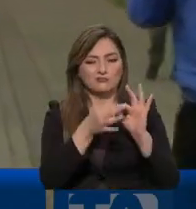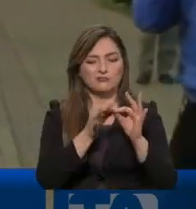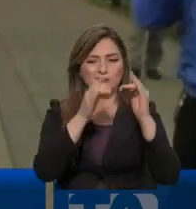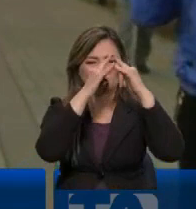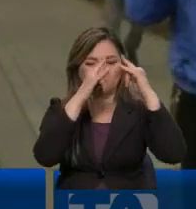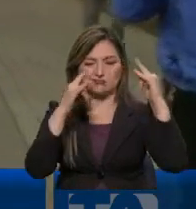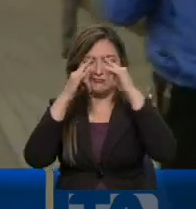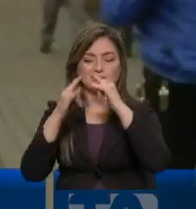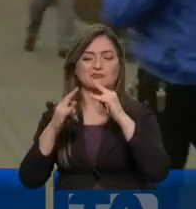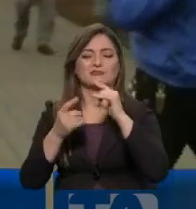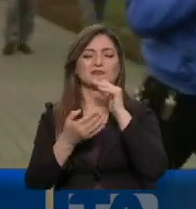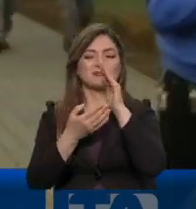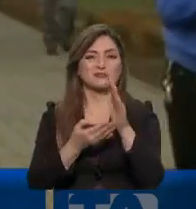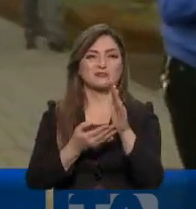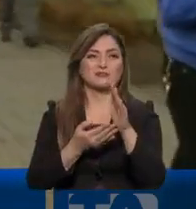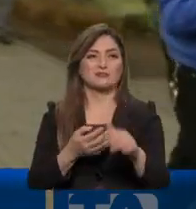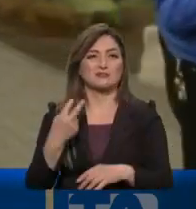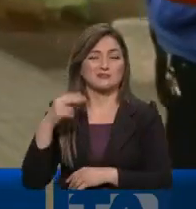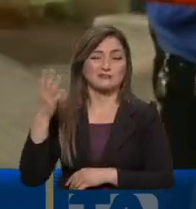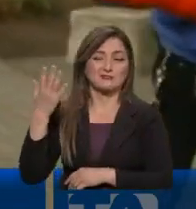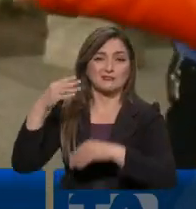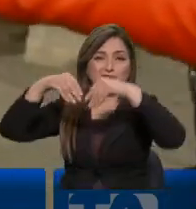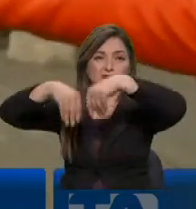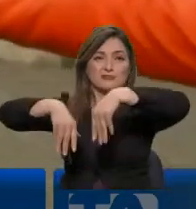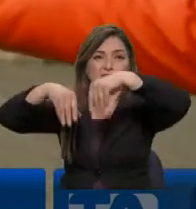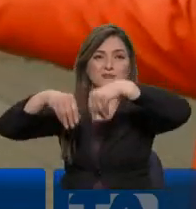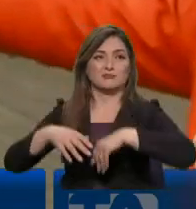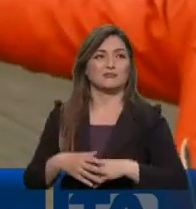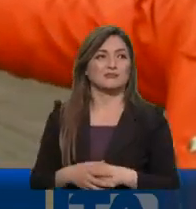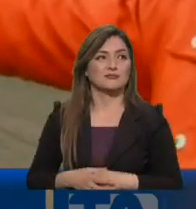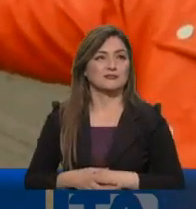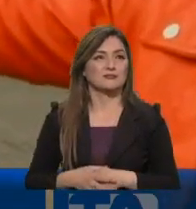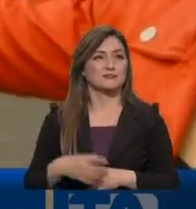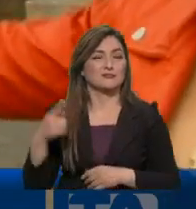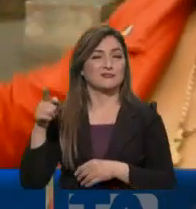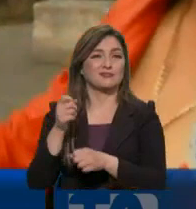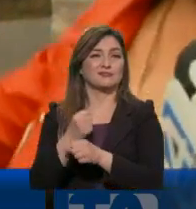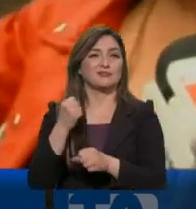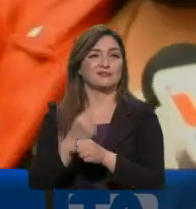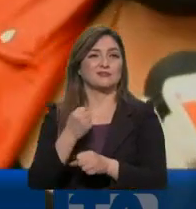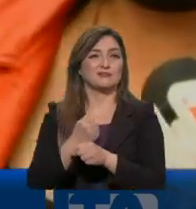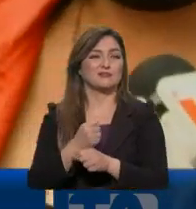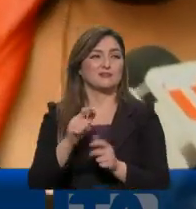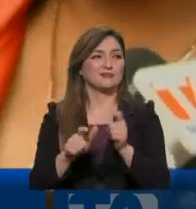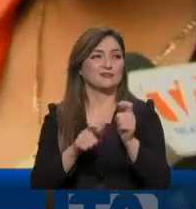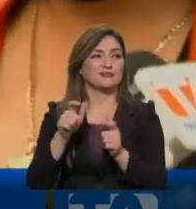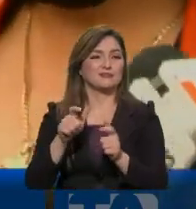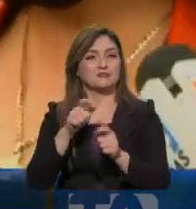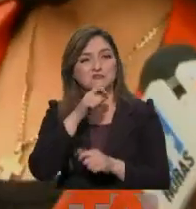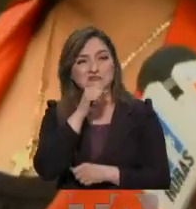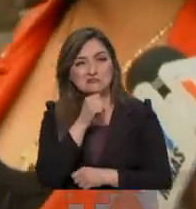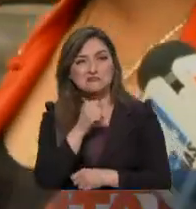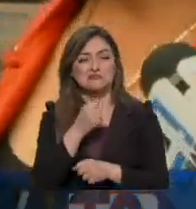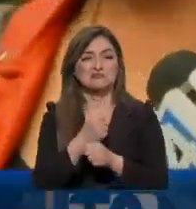en tiempos de lluvia, como le pueden ver, en estas condiciones nosotros trabajábamos con personas de la tercera